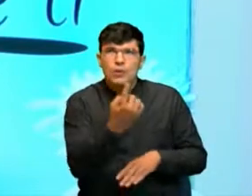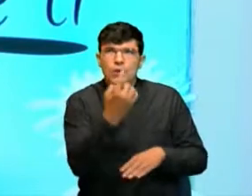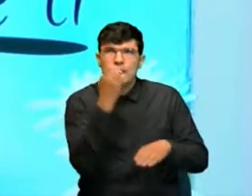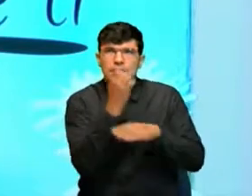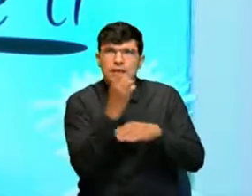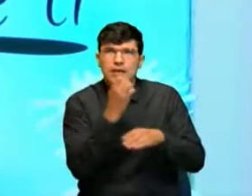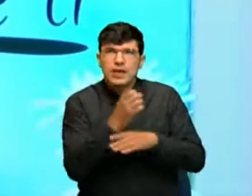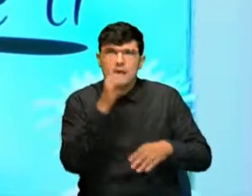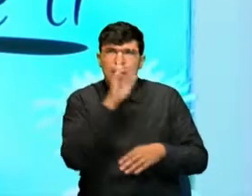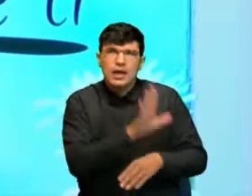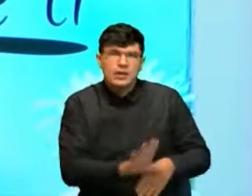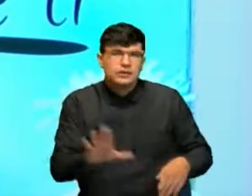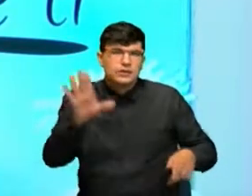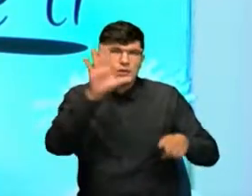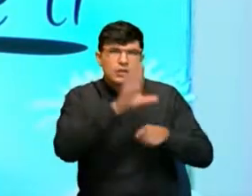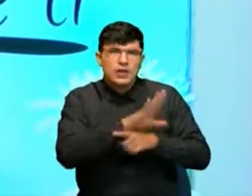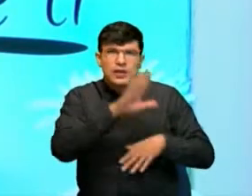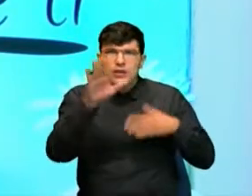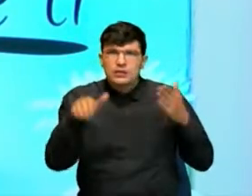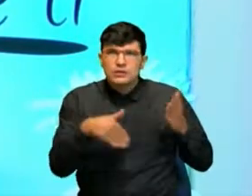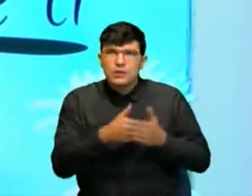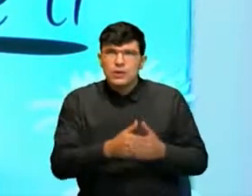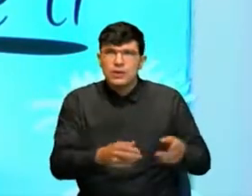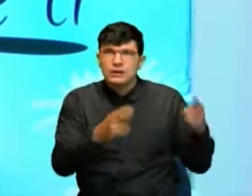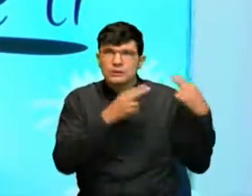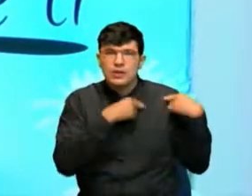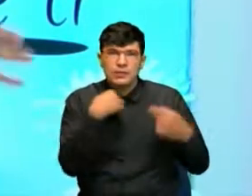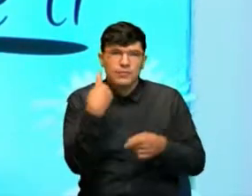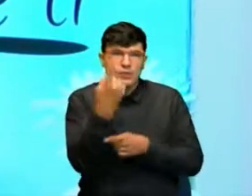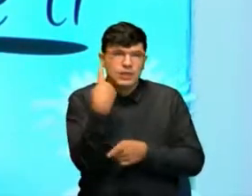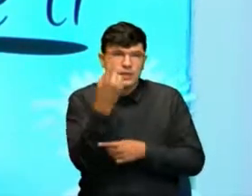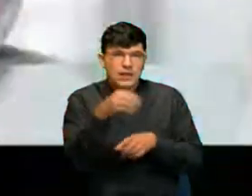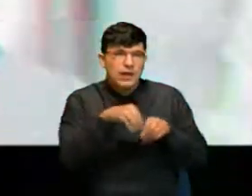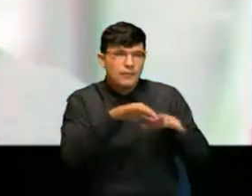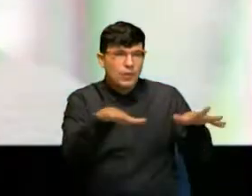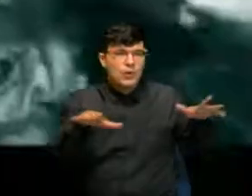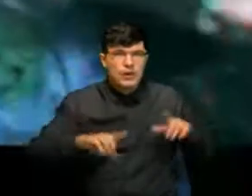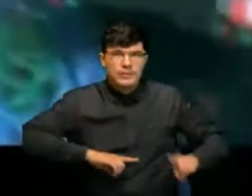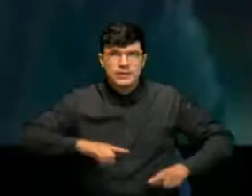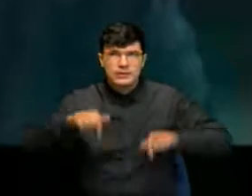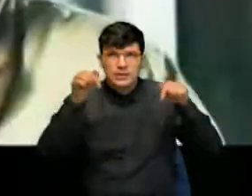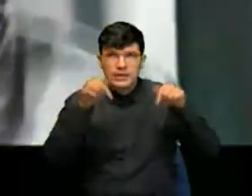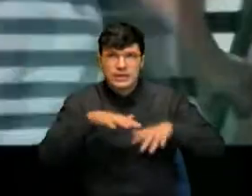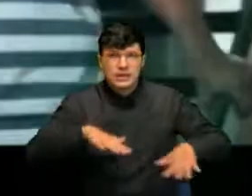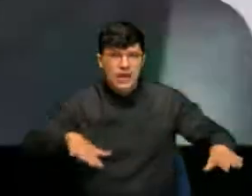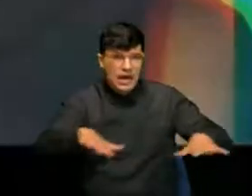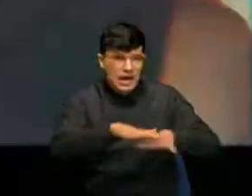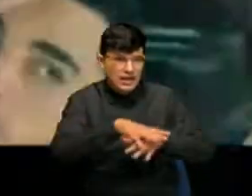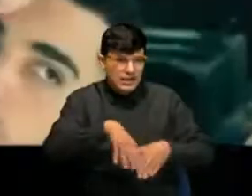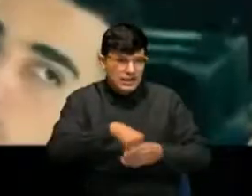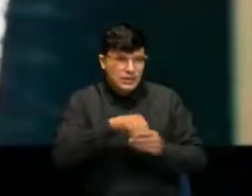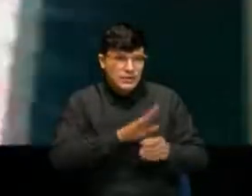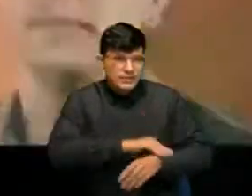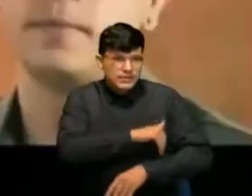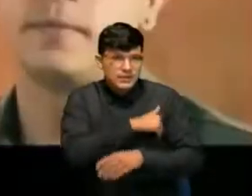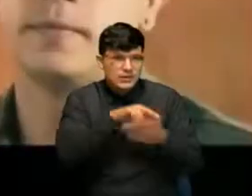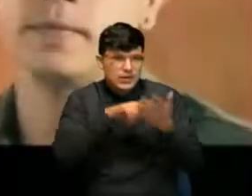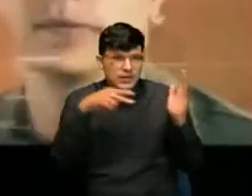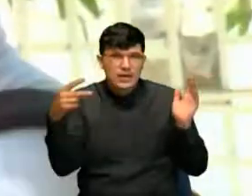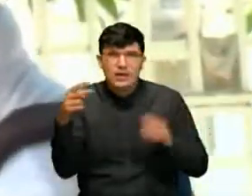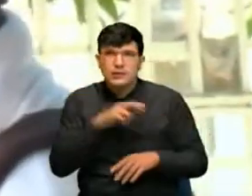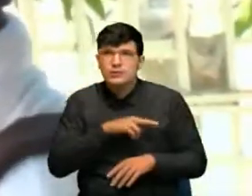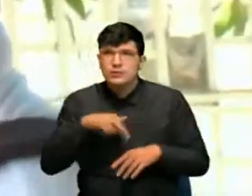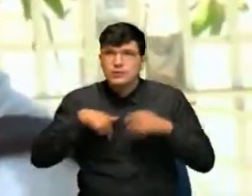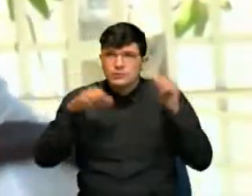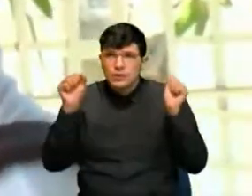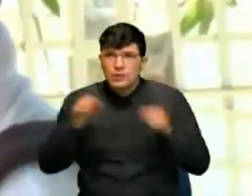regulación, se consolidan todas las funciones de política pública y de administración de los recursos en el Ministerio de las TIC. Vamos a poder asignar